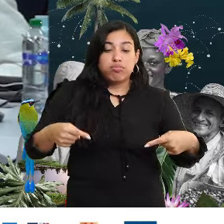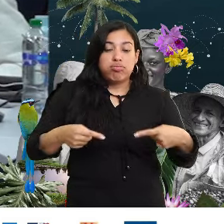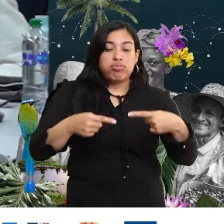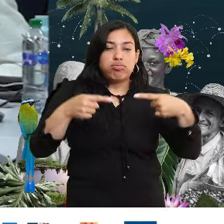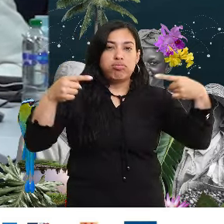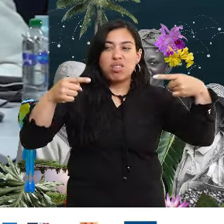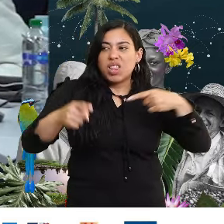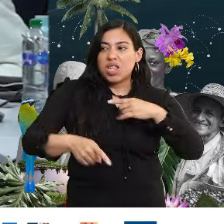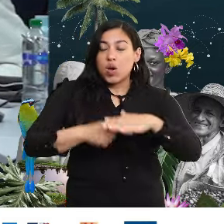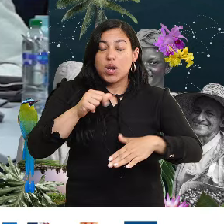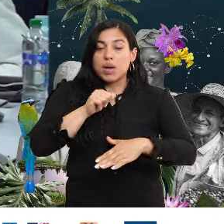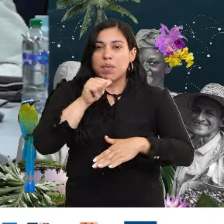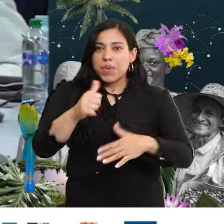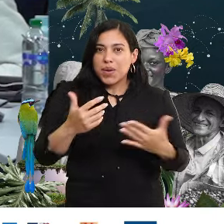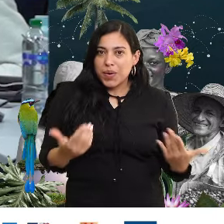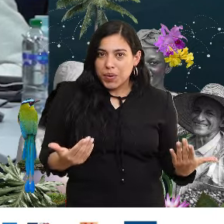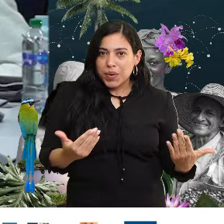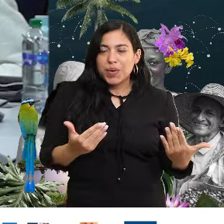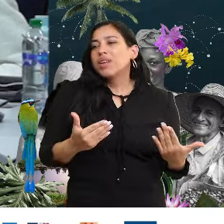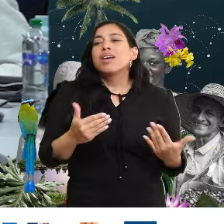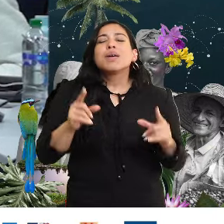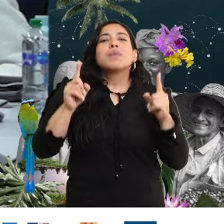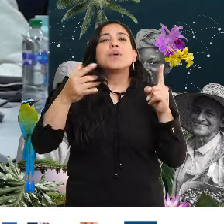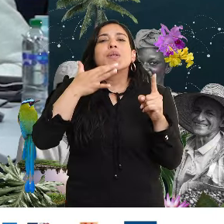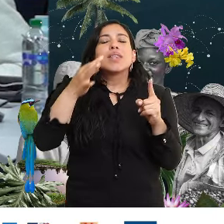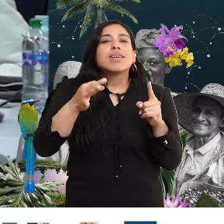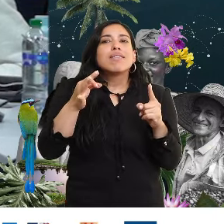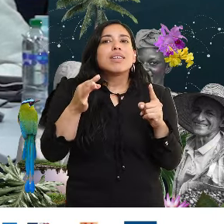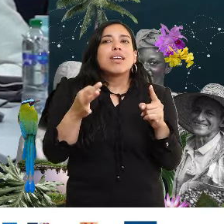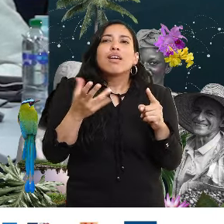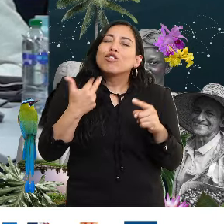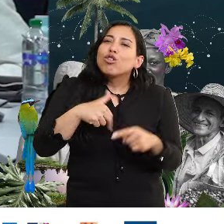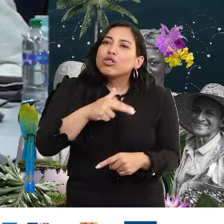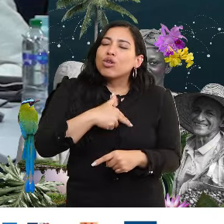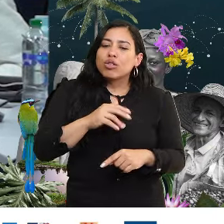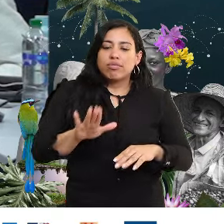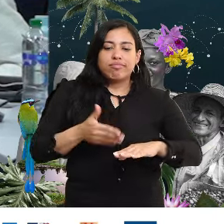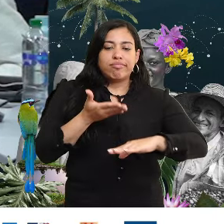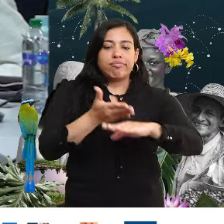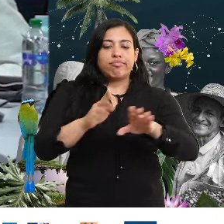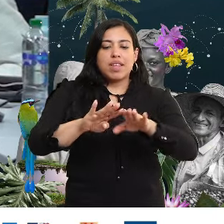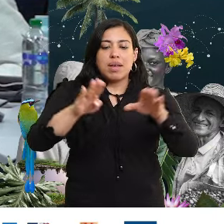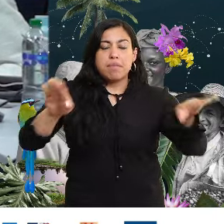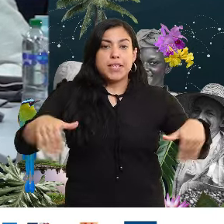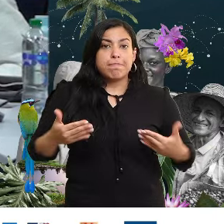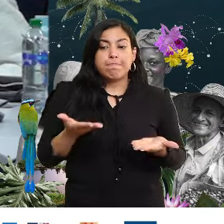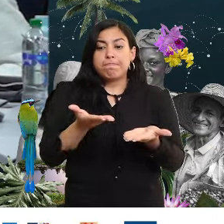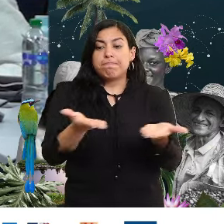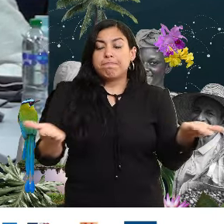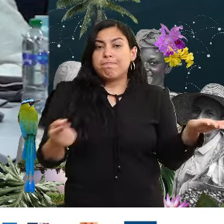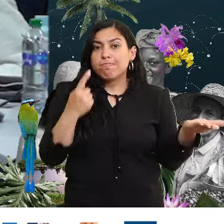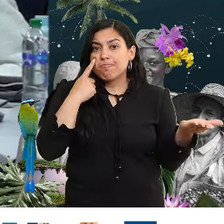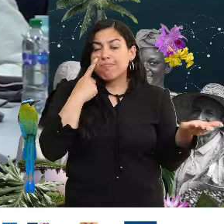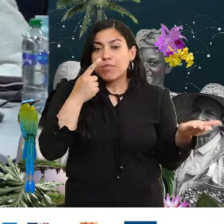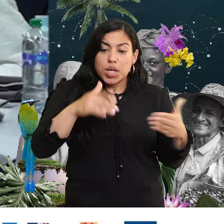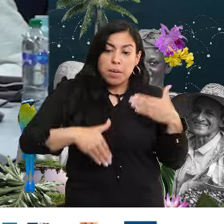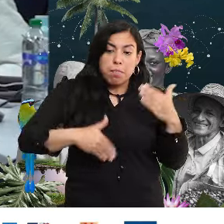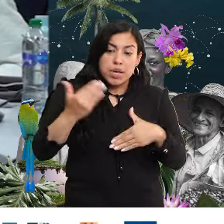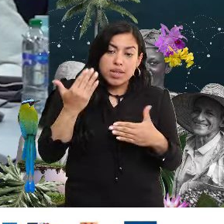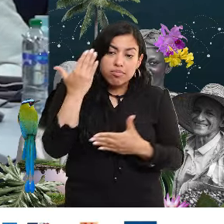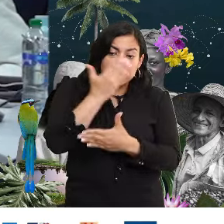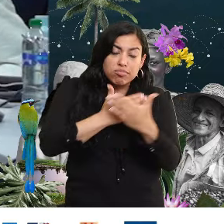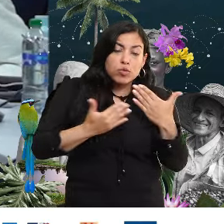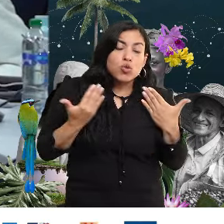el do not harm que tanto se habla, pero también poner sobre la mesa que se trata de empezar a mirar es